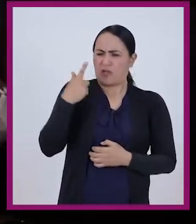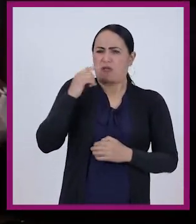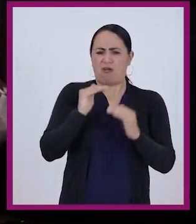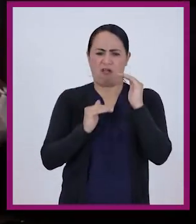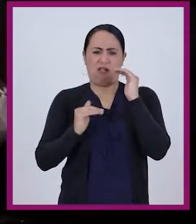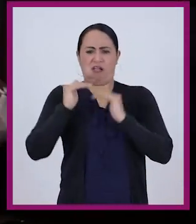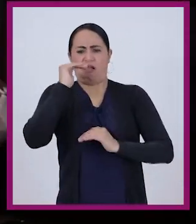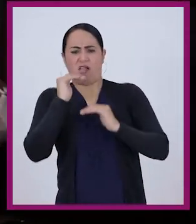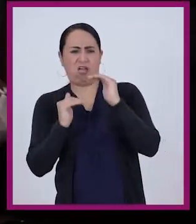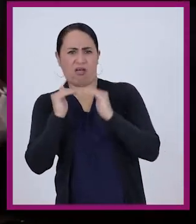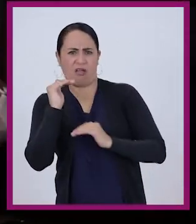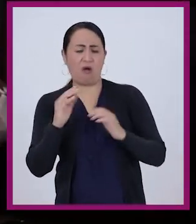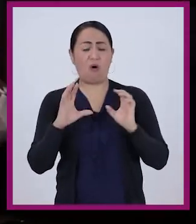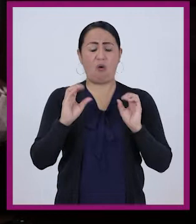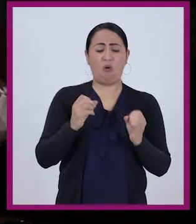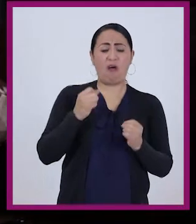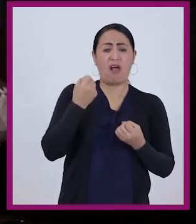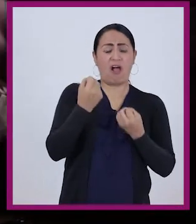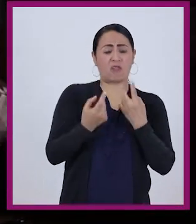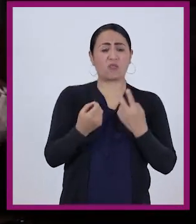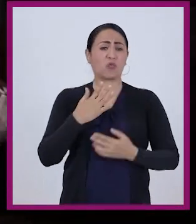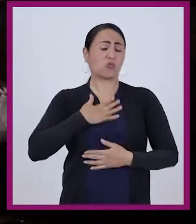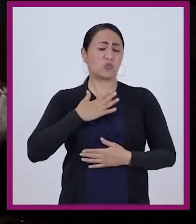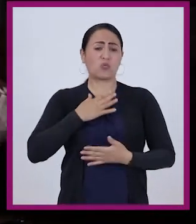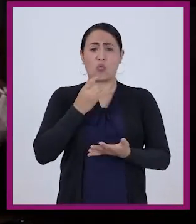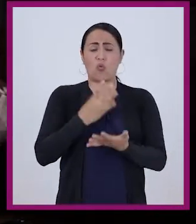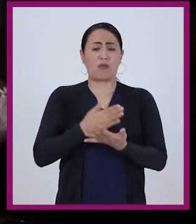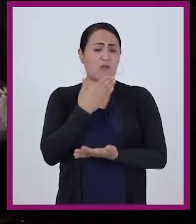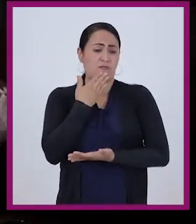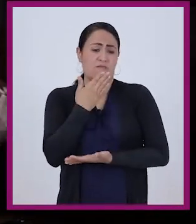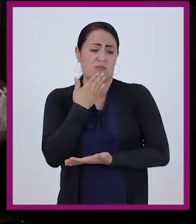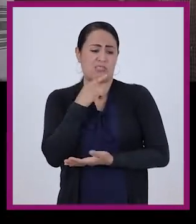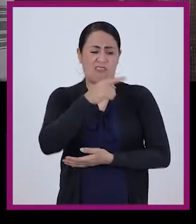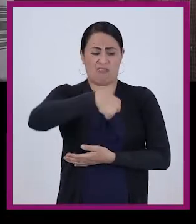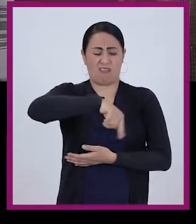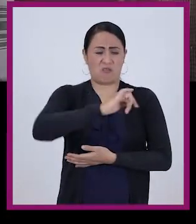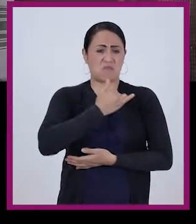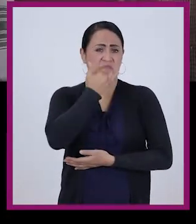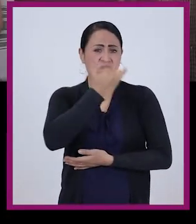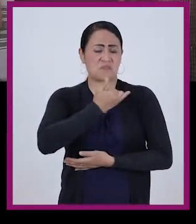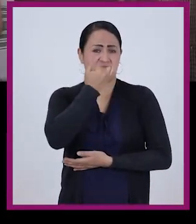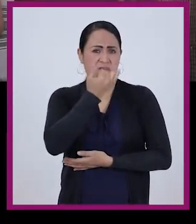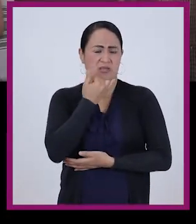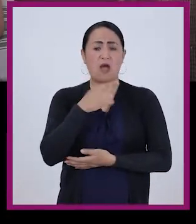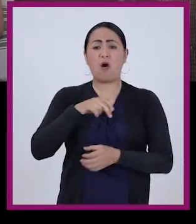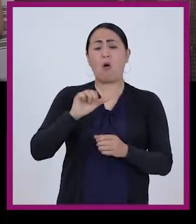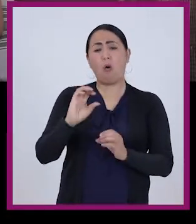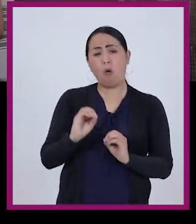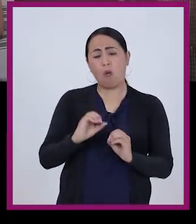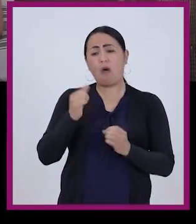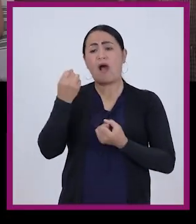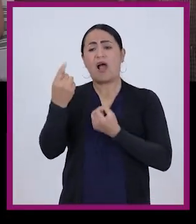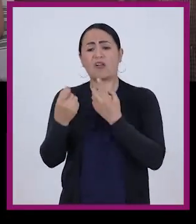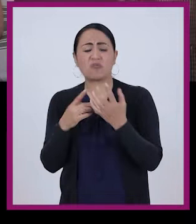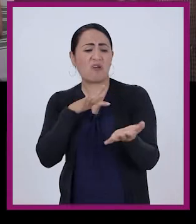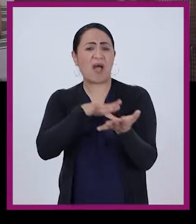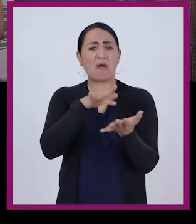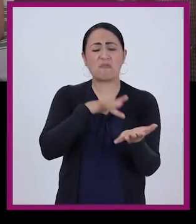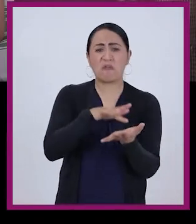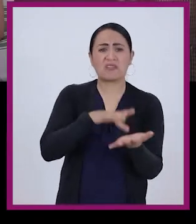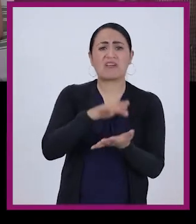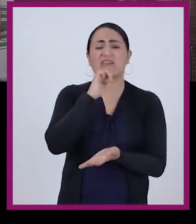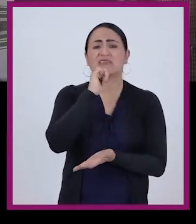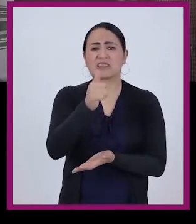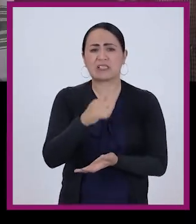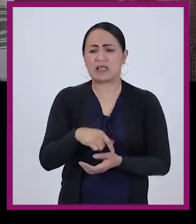nadie lo hace mejor que ellos y salen también los lords y las ladies perfecciones. Pero hay quien no quiere colaborar en nada. Ah, pero eso sí,